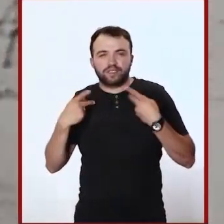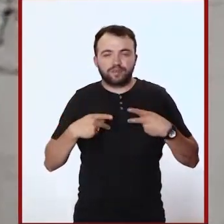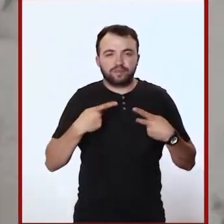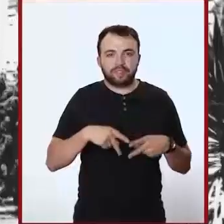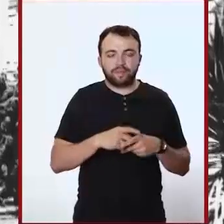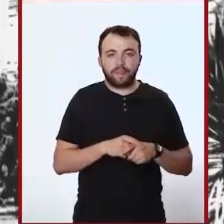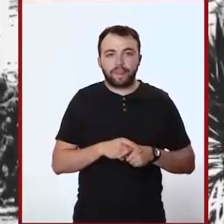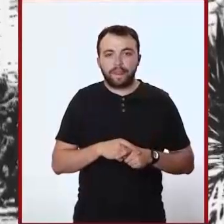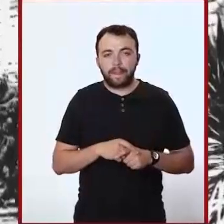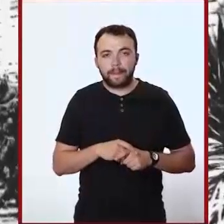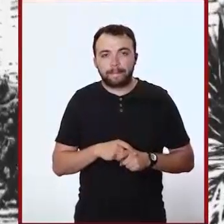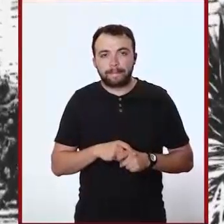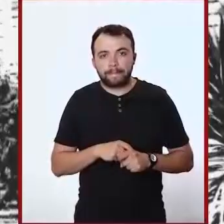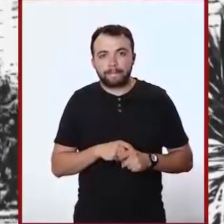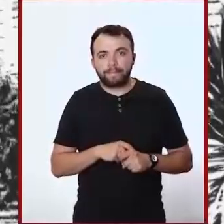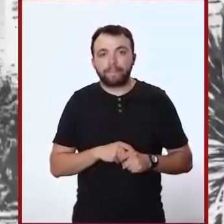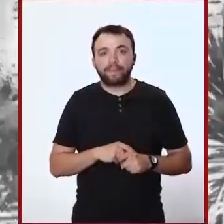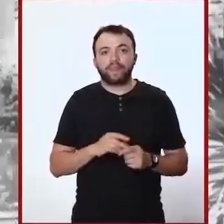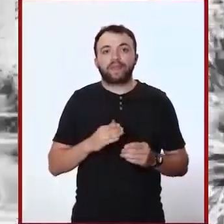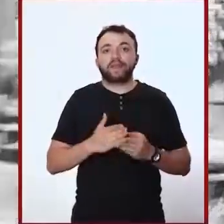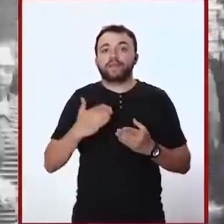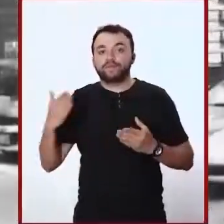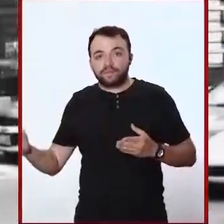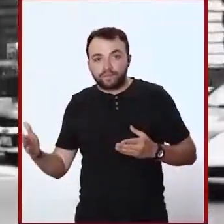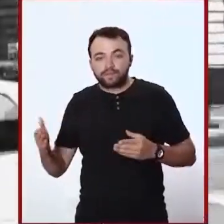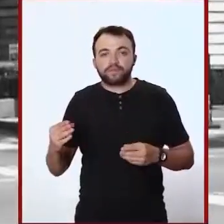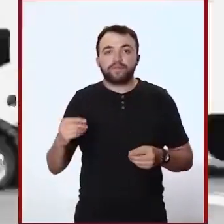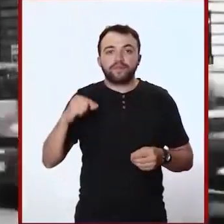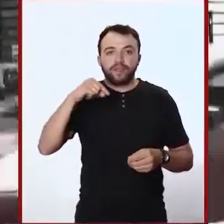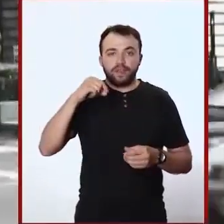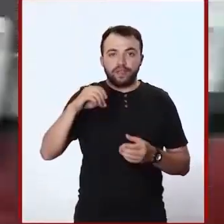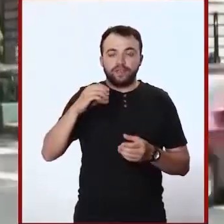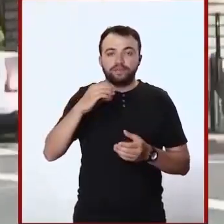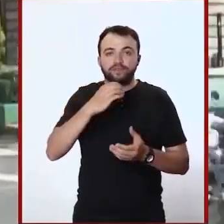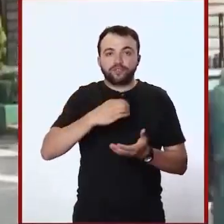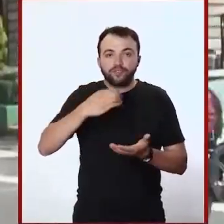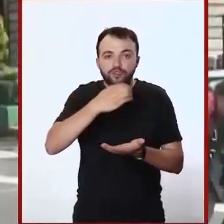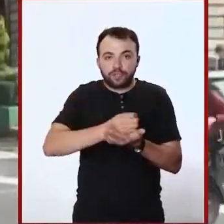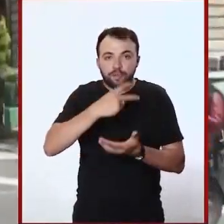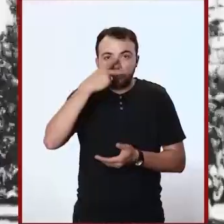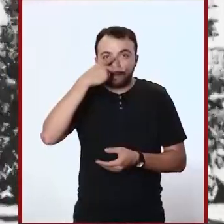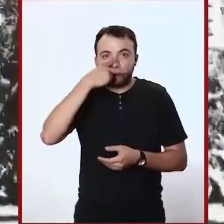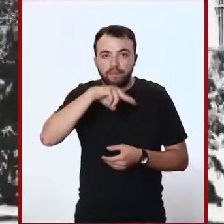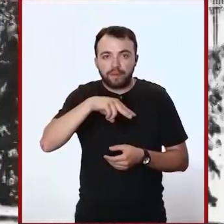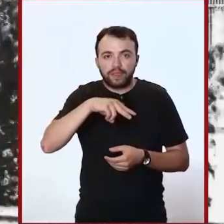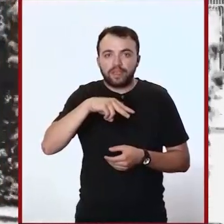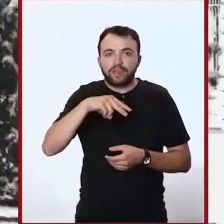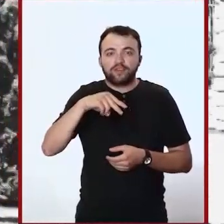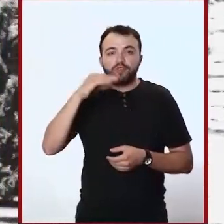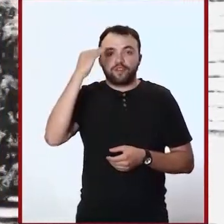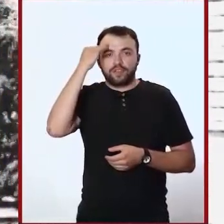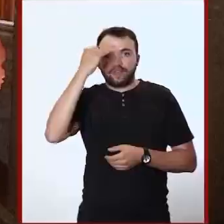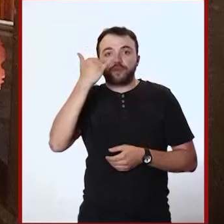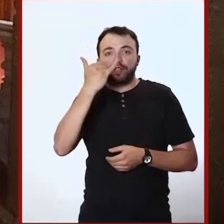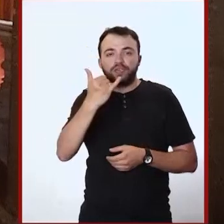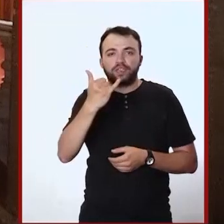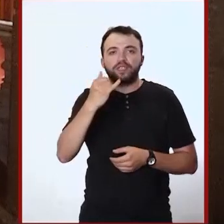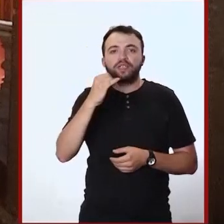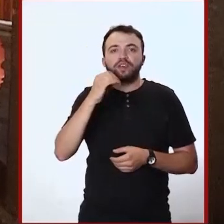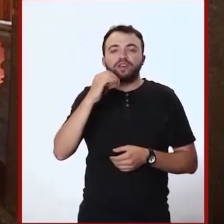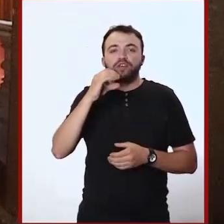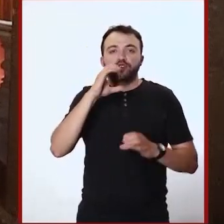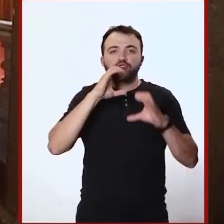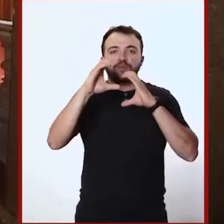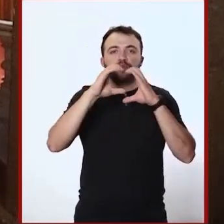falta. Además, la ciudad de siempre en la Ciudad de México en el tiempo. Y en comunicación, hoy tenemos